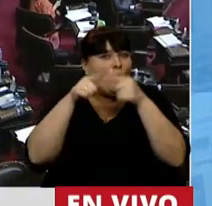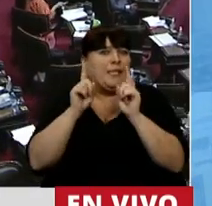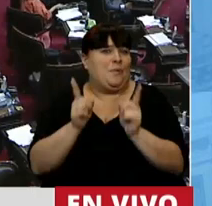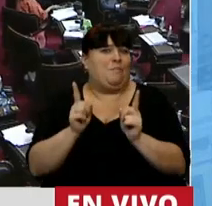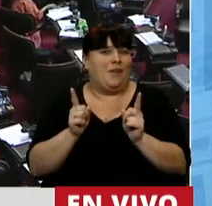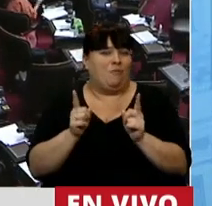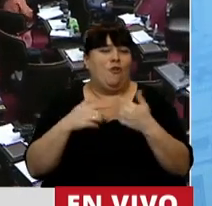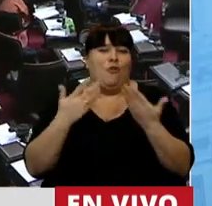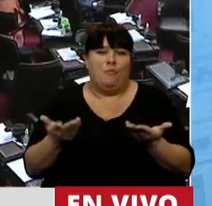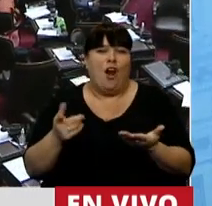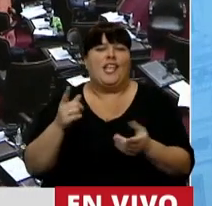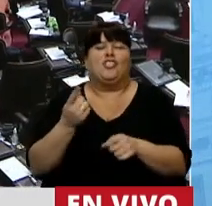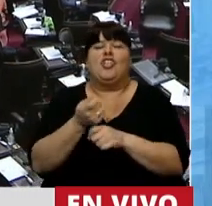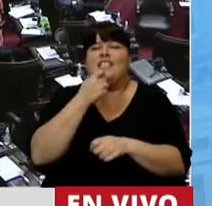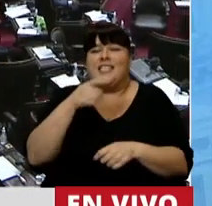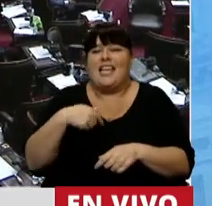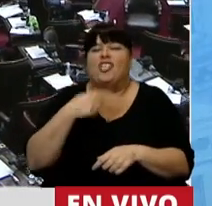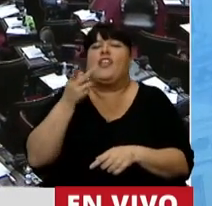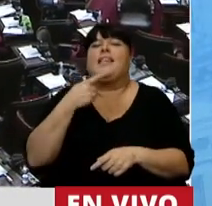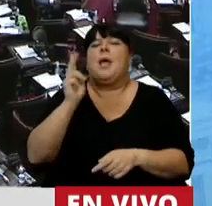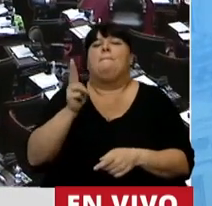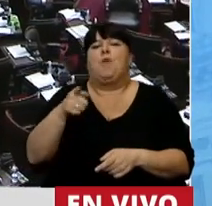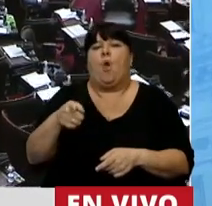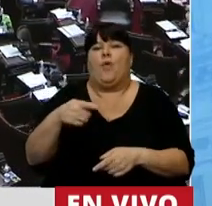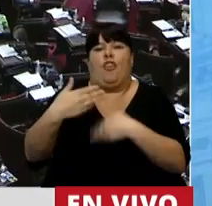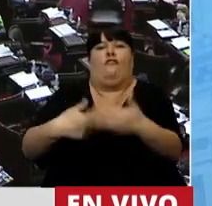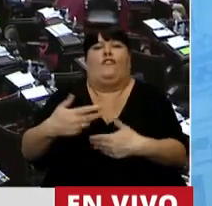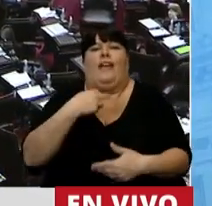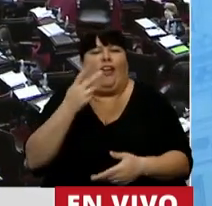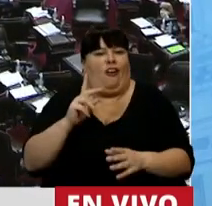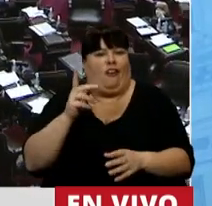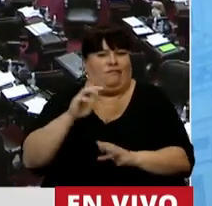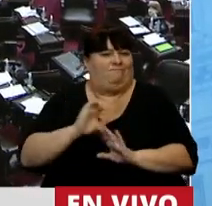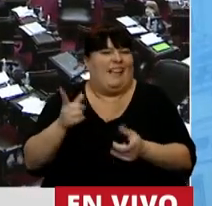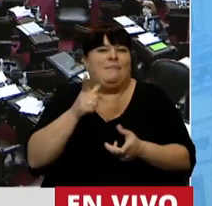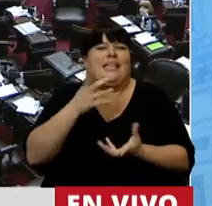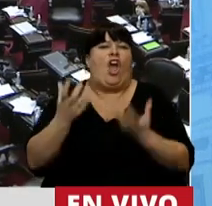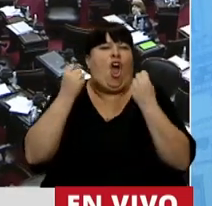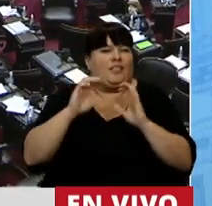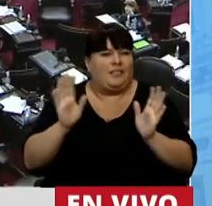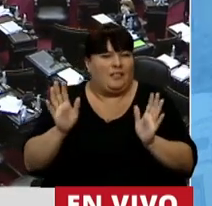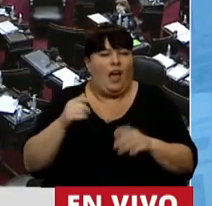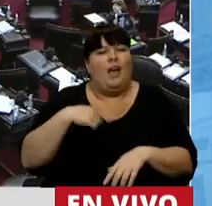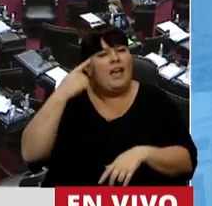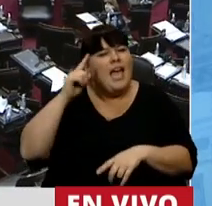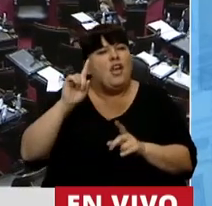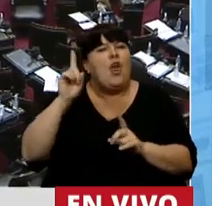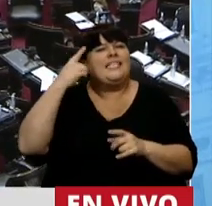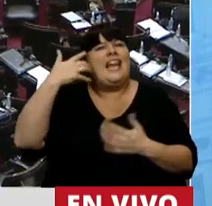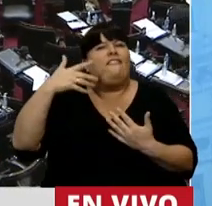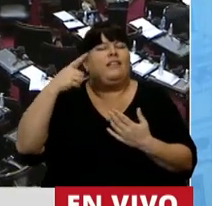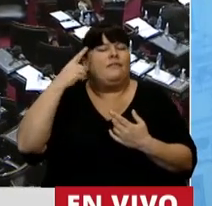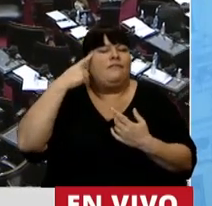eso sería egoísta impedirles ese cumplimiento. Pero, señor presidente, Esto es una reflexión, no es una